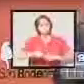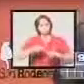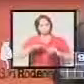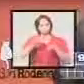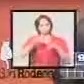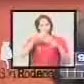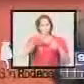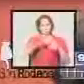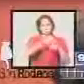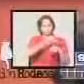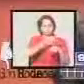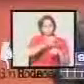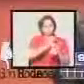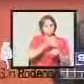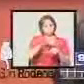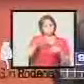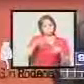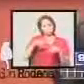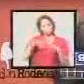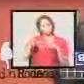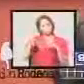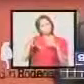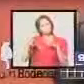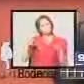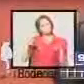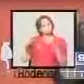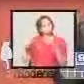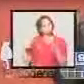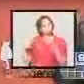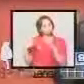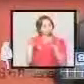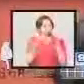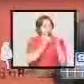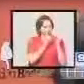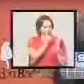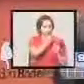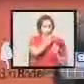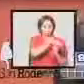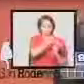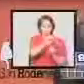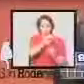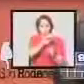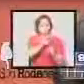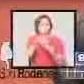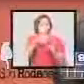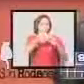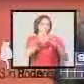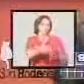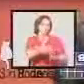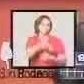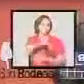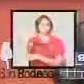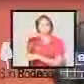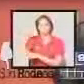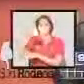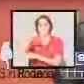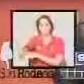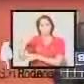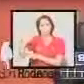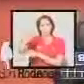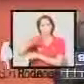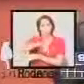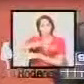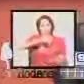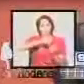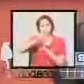colones, una modalidad para pasar el crédito a colones, ¿verdad?, con condiciones especiales. Y los invitamos a que vayan a nuestras oficinas,